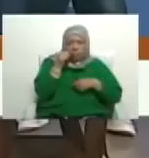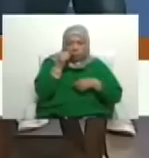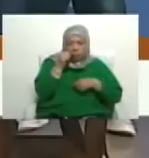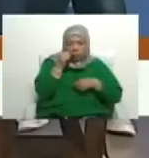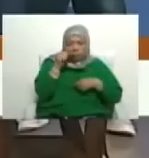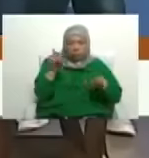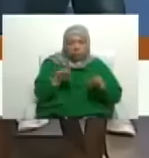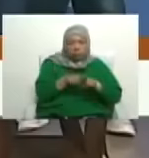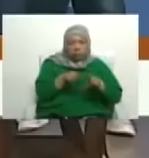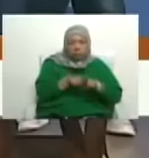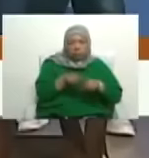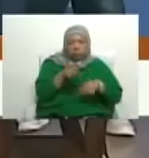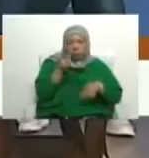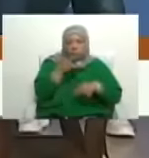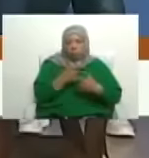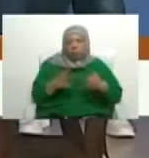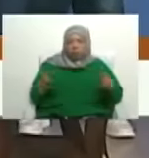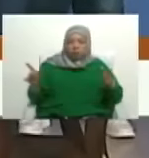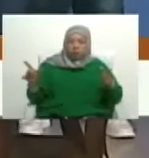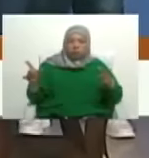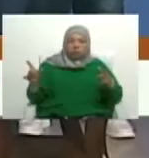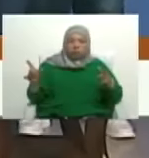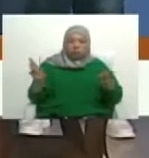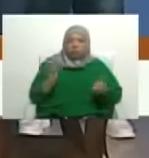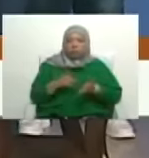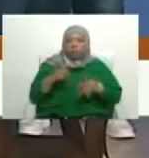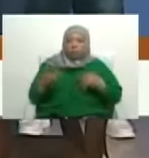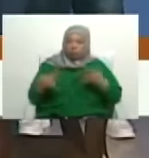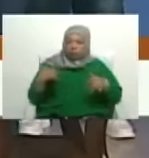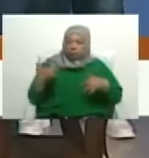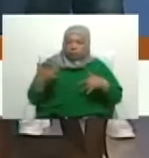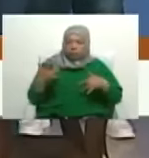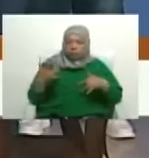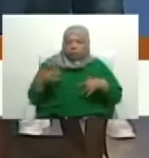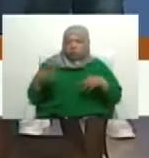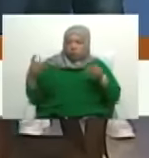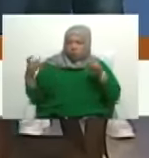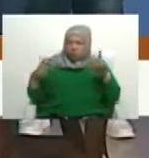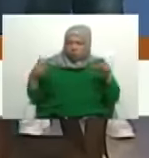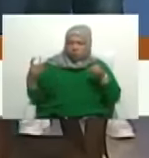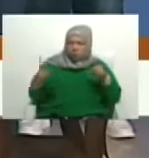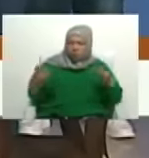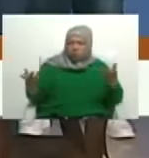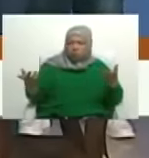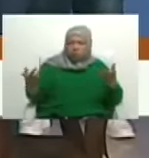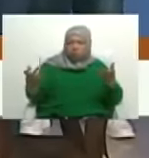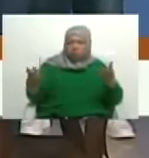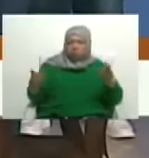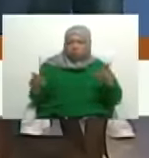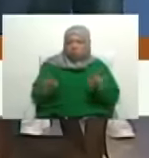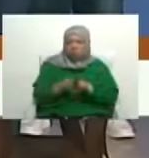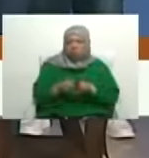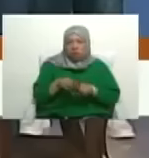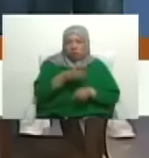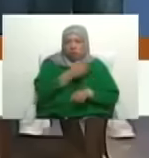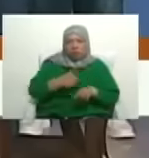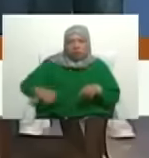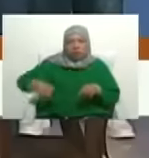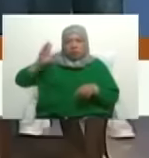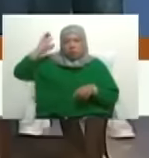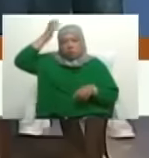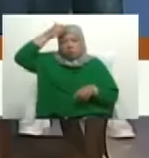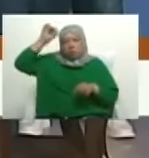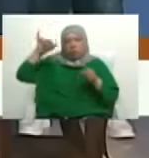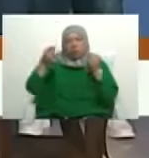ruta libre de acción, la foto de Juan Guaidó con los rastrojos. Eso es libre y